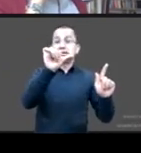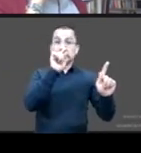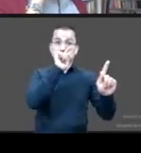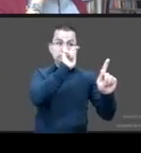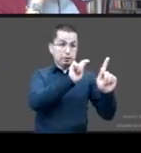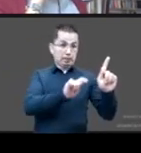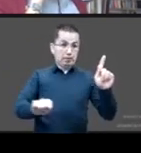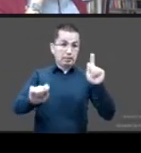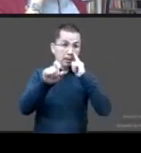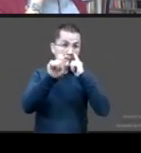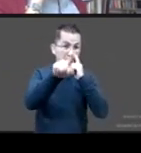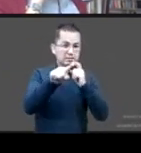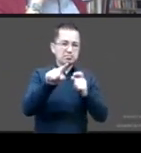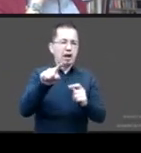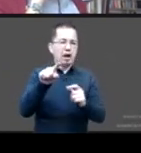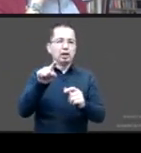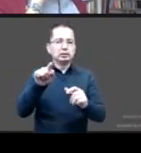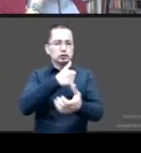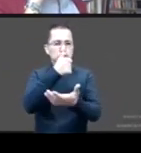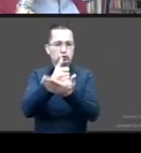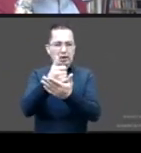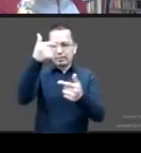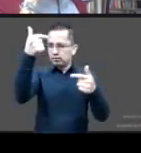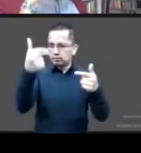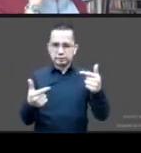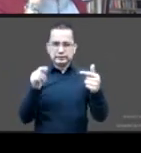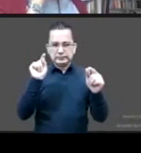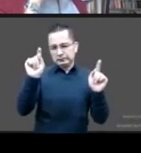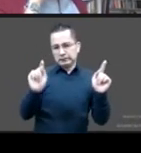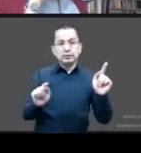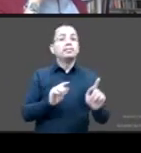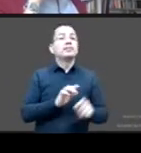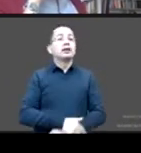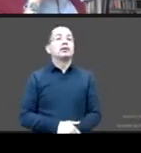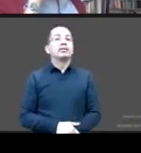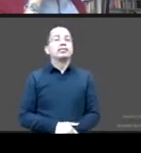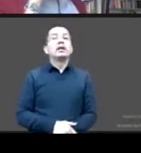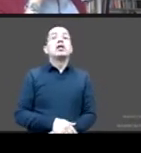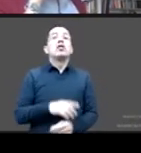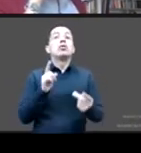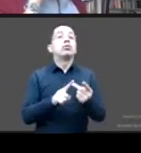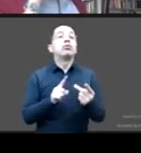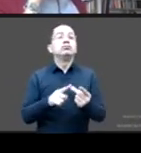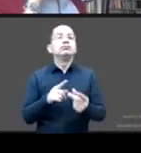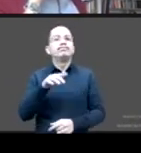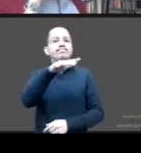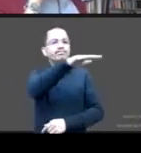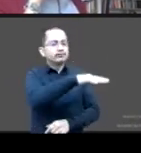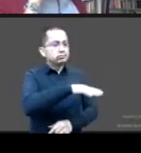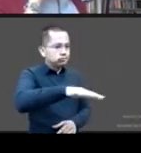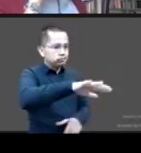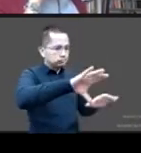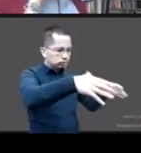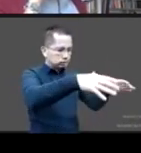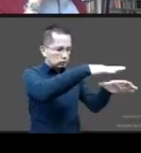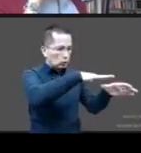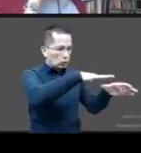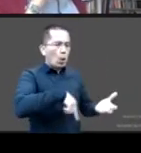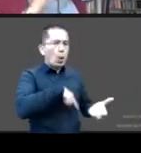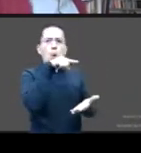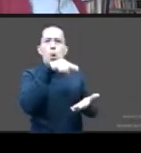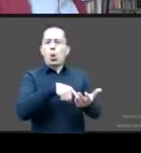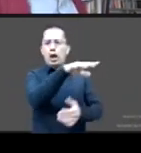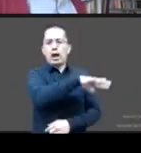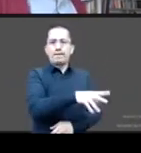ellos están en colonias golpeadas diría yo por la violencia por la pobreza